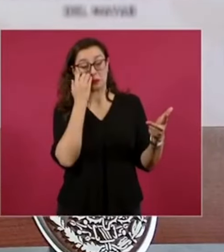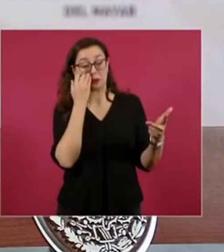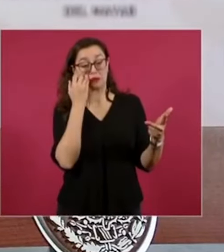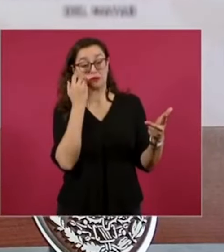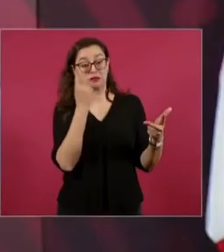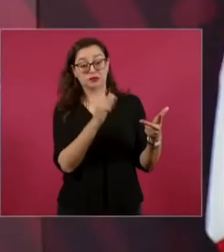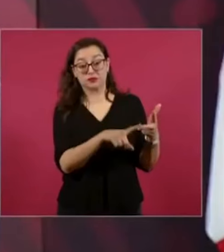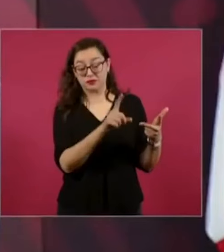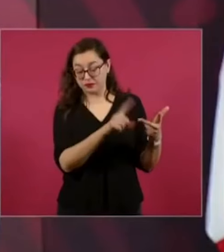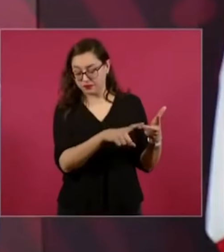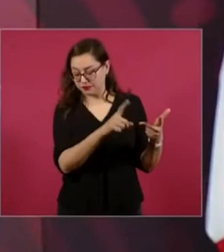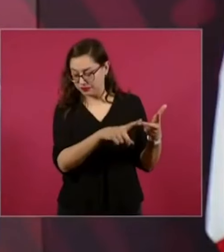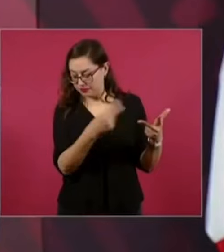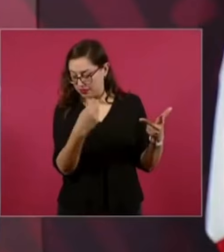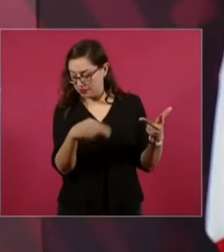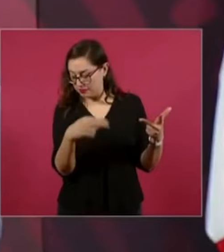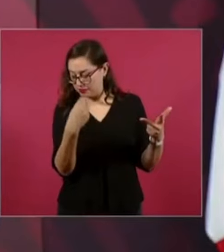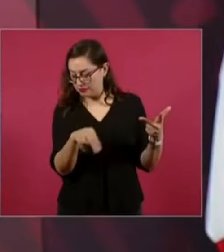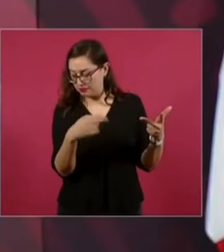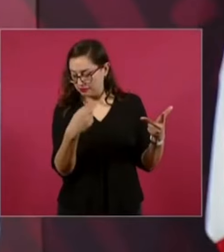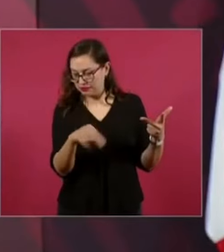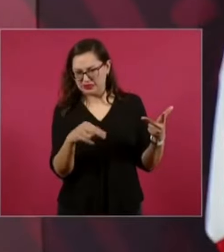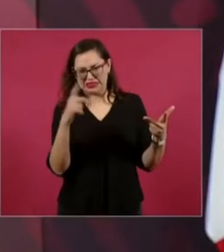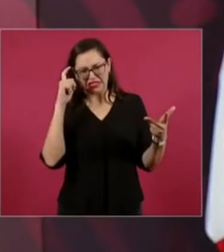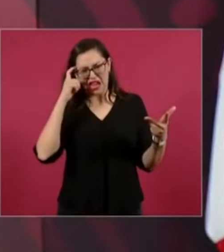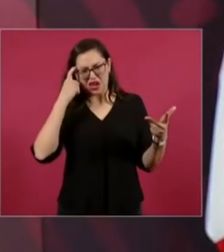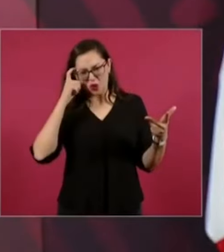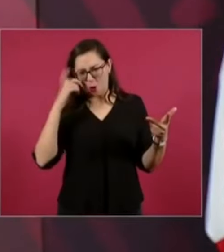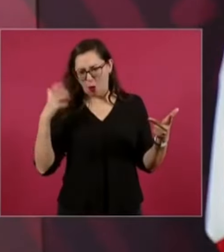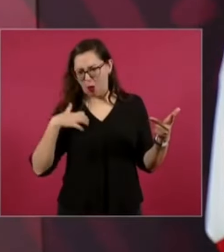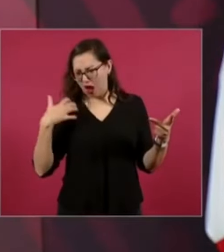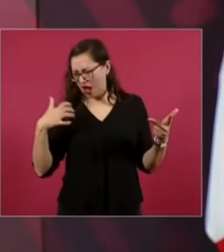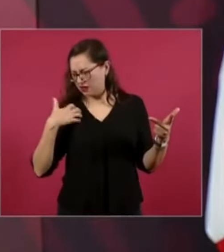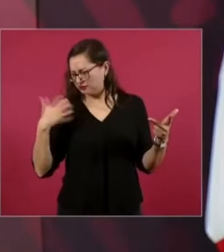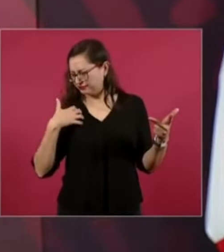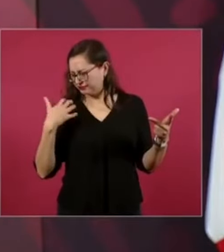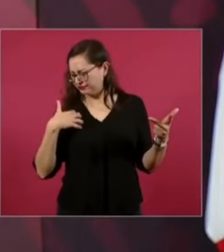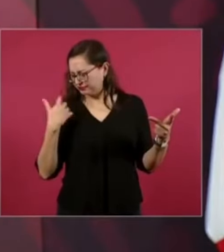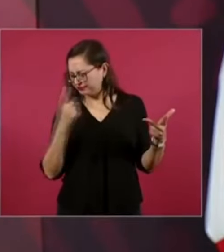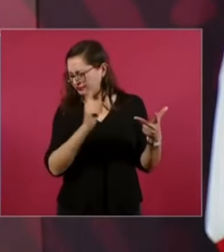¿cómo se llama el señor que se enoja mucho?